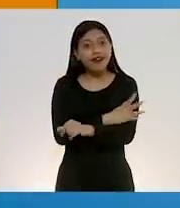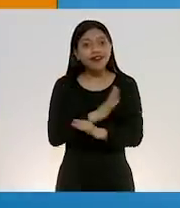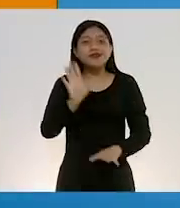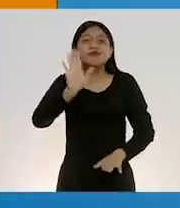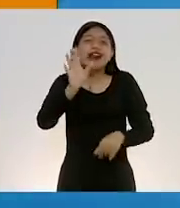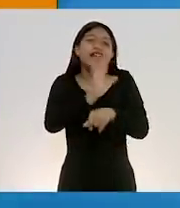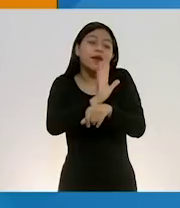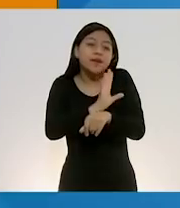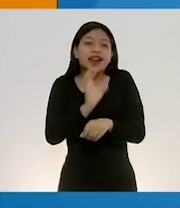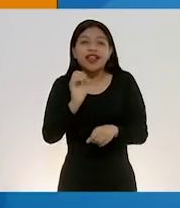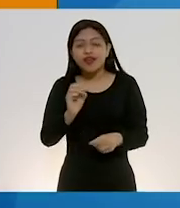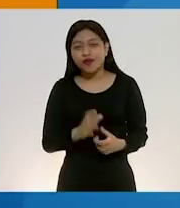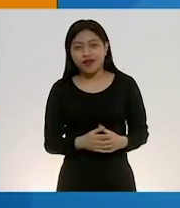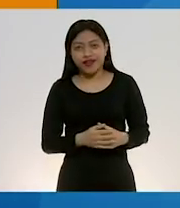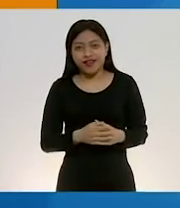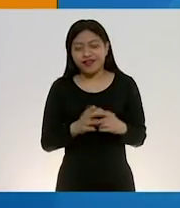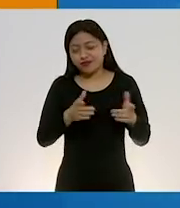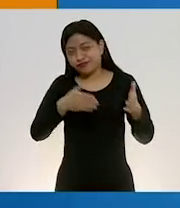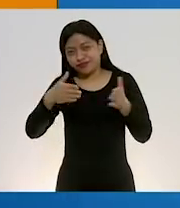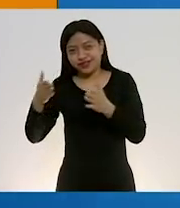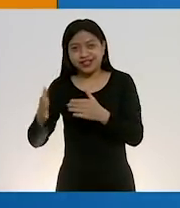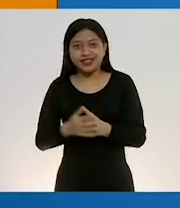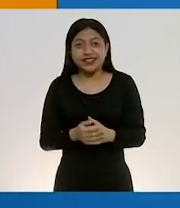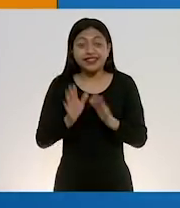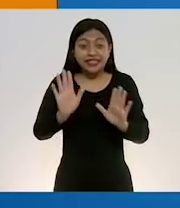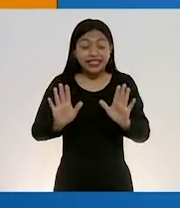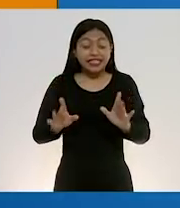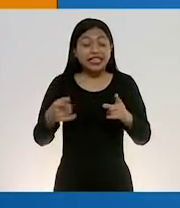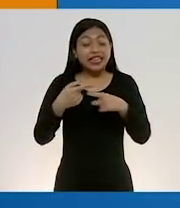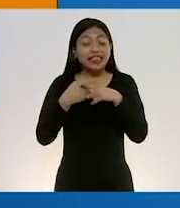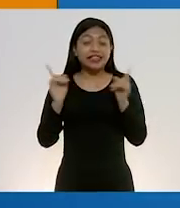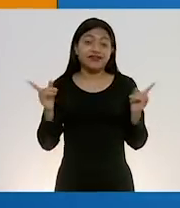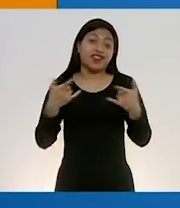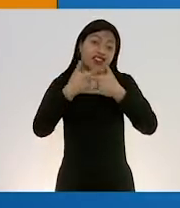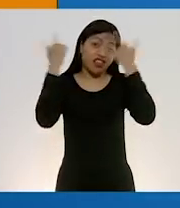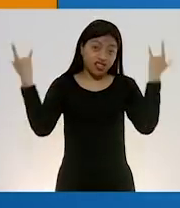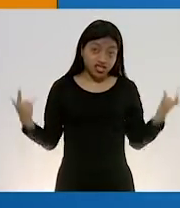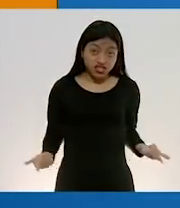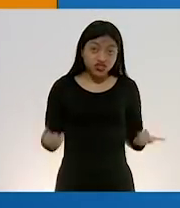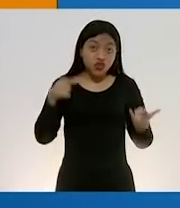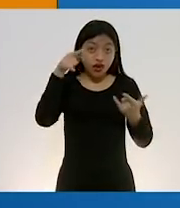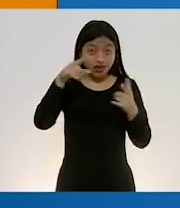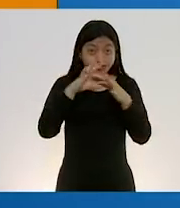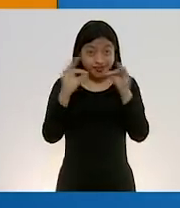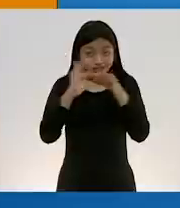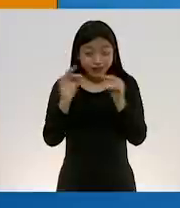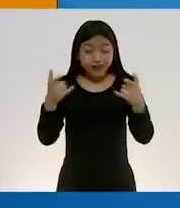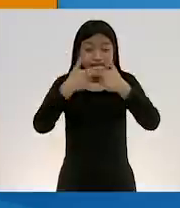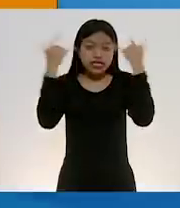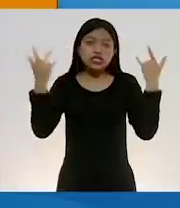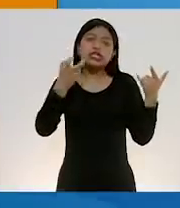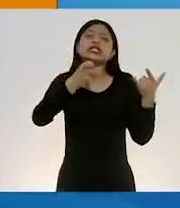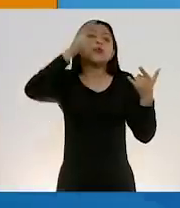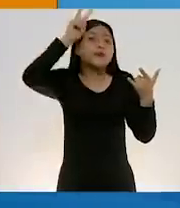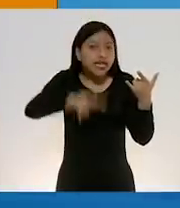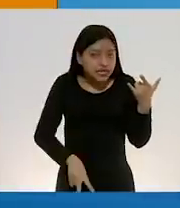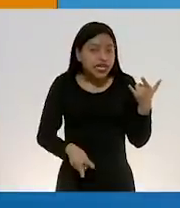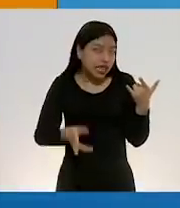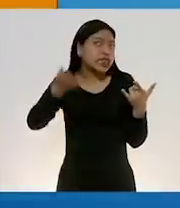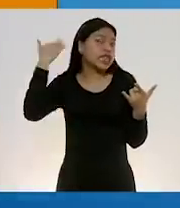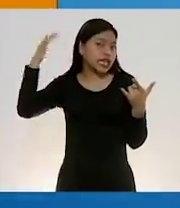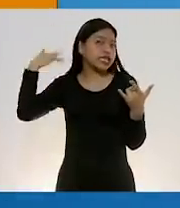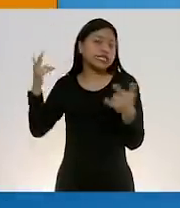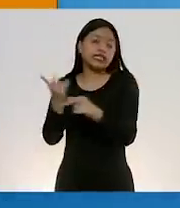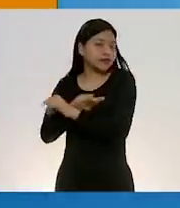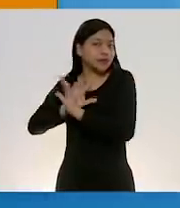serie o en una película? La diferencia es que todo lo que aquí les contamos en realidad ocurrió y muy